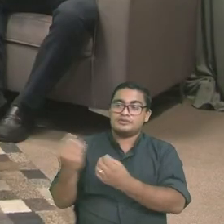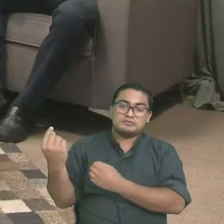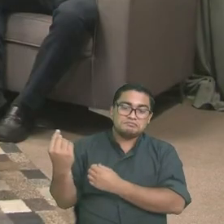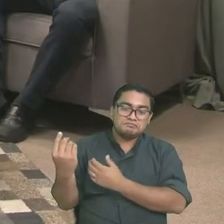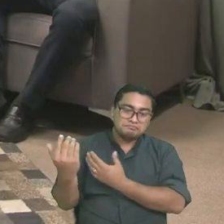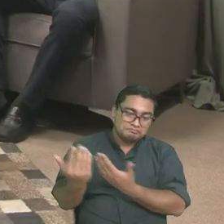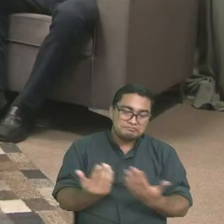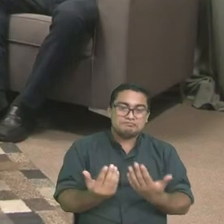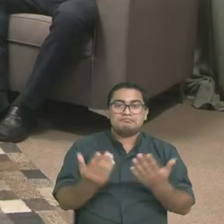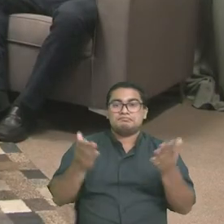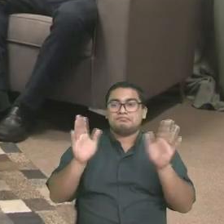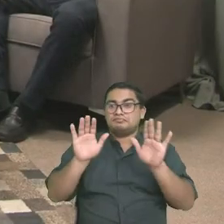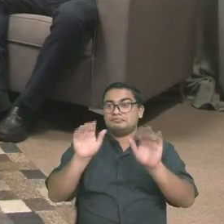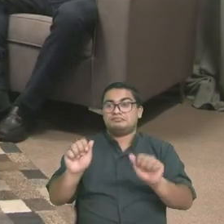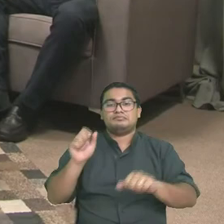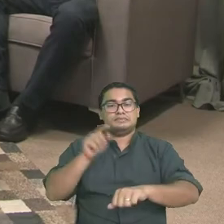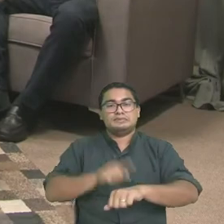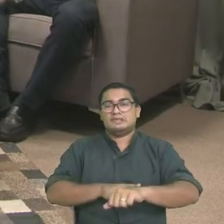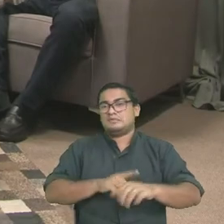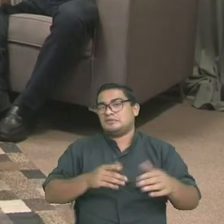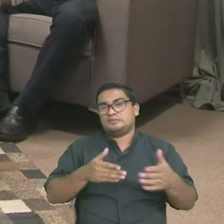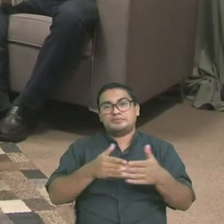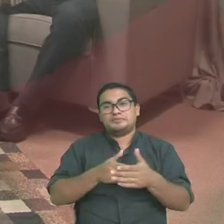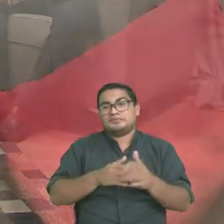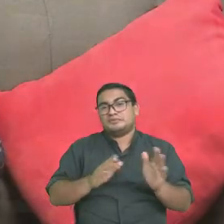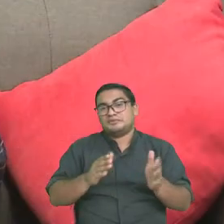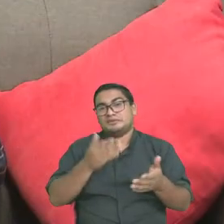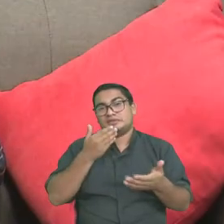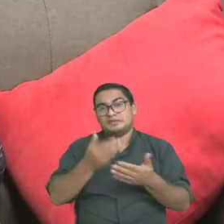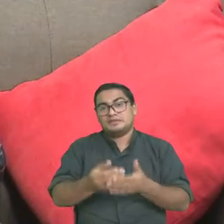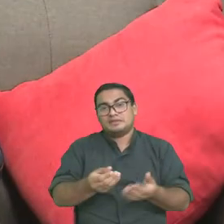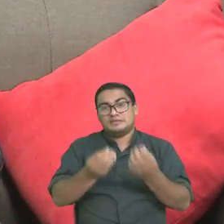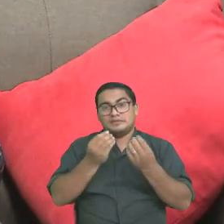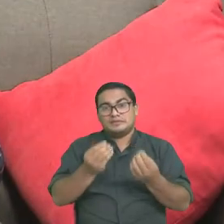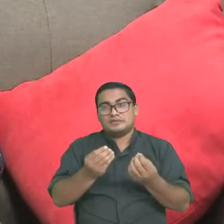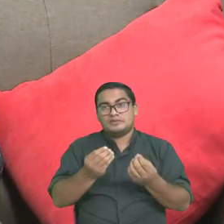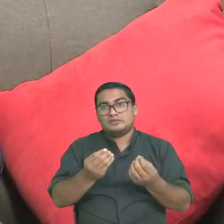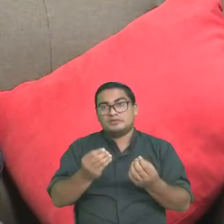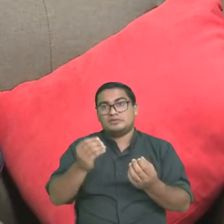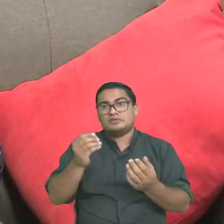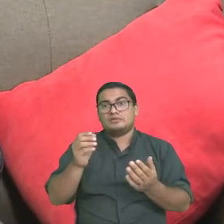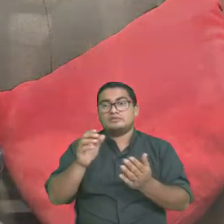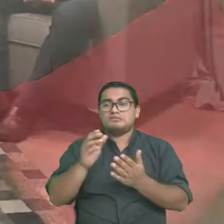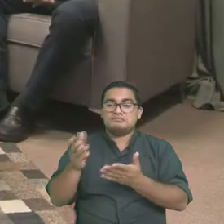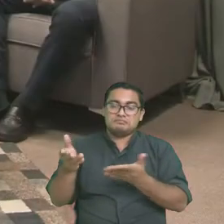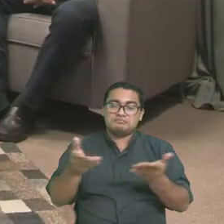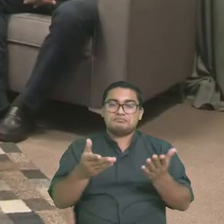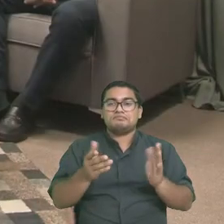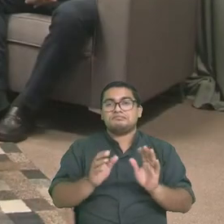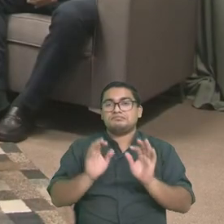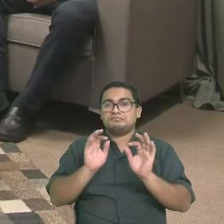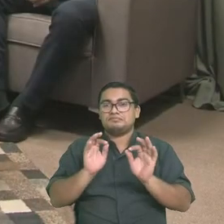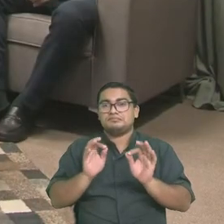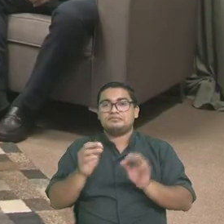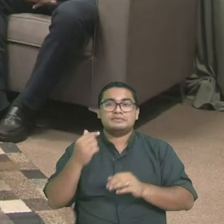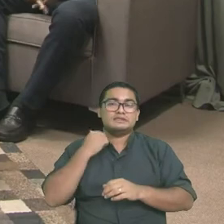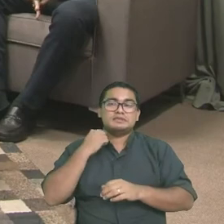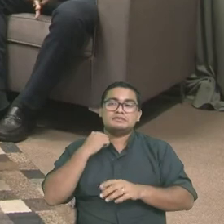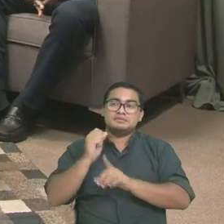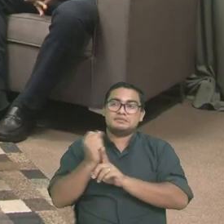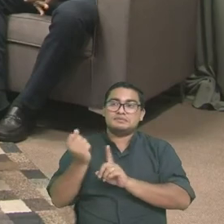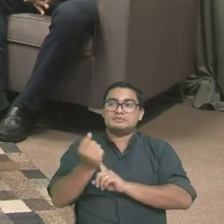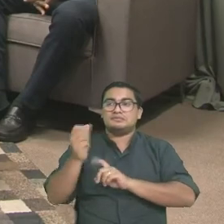tiempo, ya el tiempo precisamente no nos da para más. Muchísimas gracias a ambos, su programa, su espacio, y bueno, ahí los vemos siempre en el